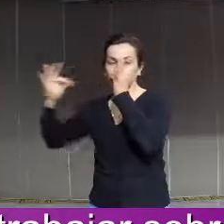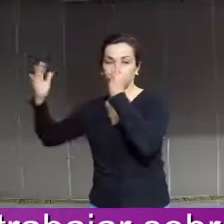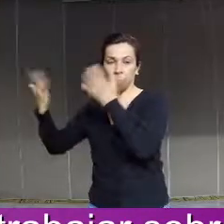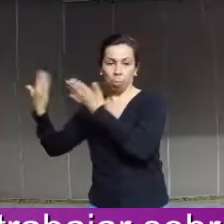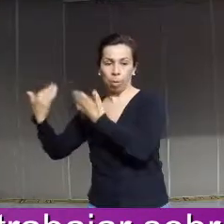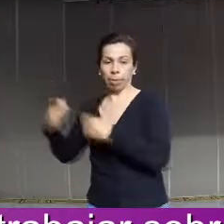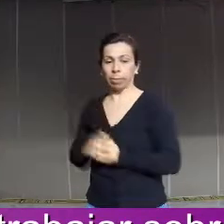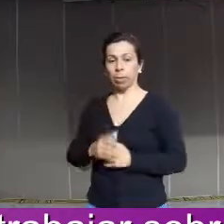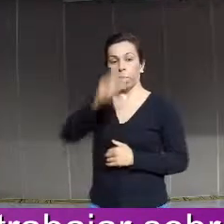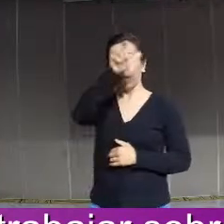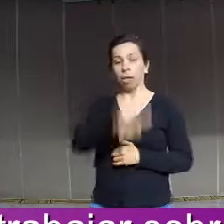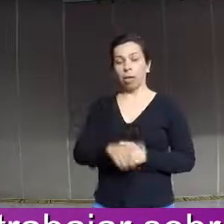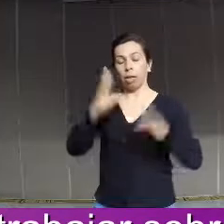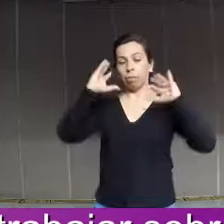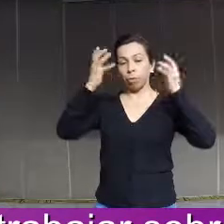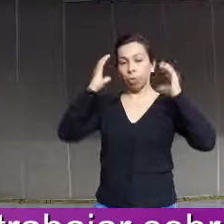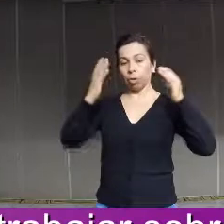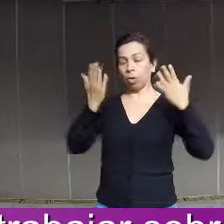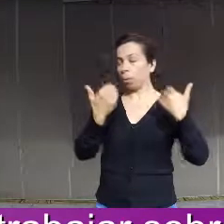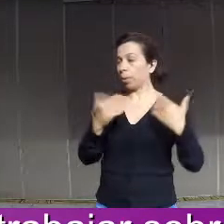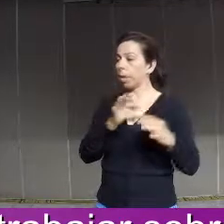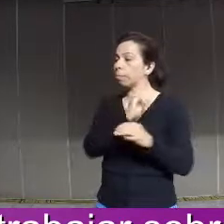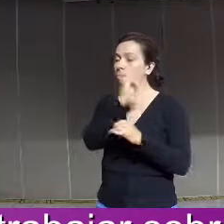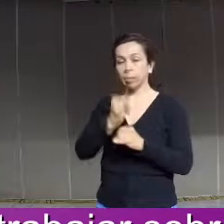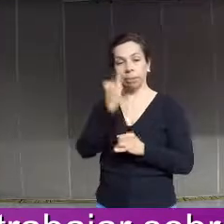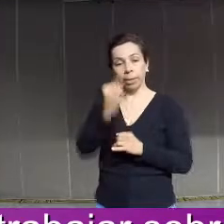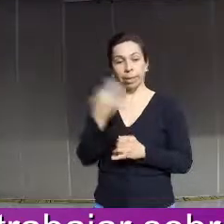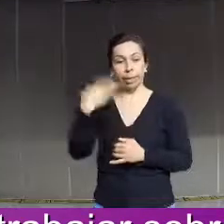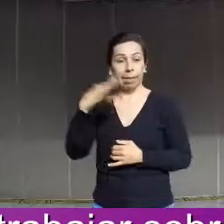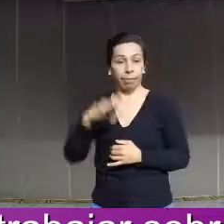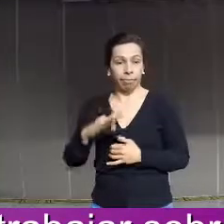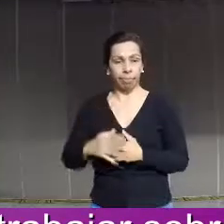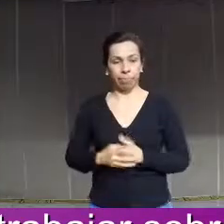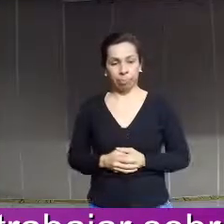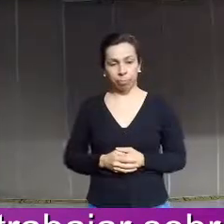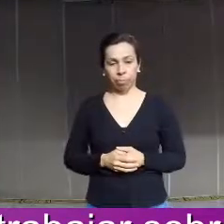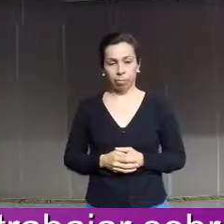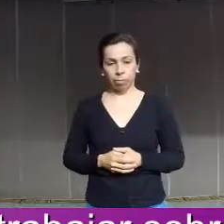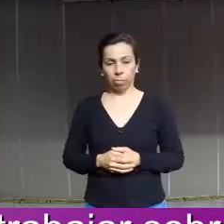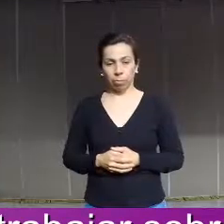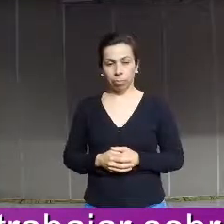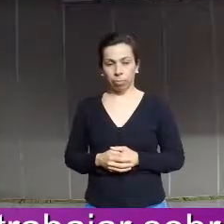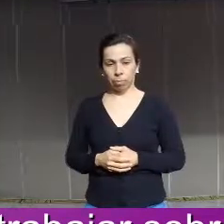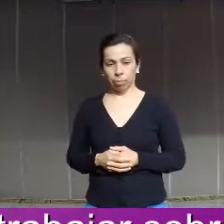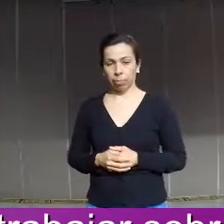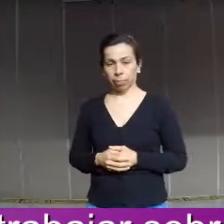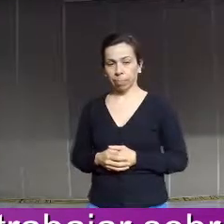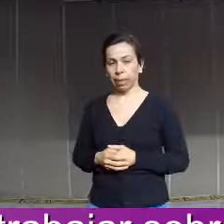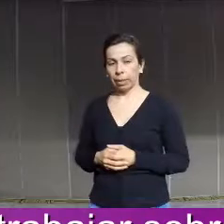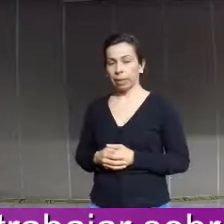de explicarle cuál es el resultado de la videodeglución, ¿sí? Entonces, determina la